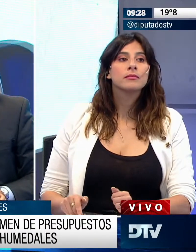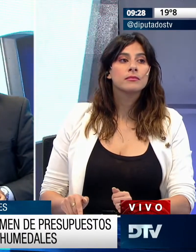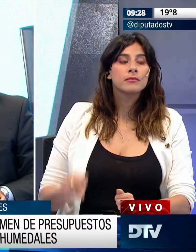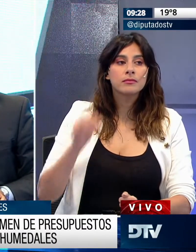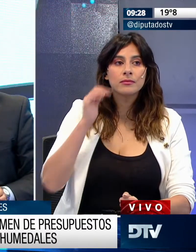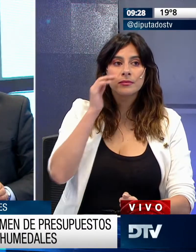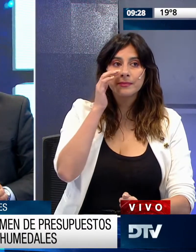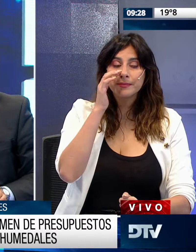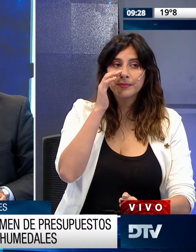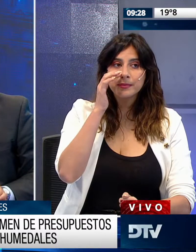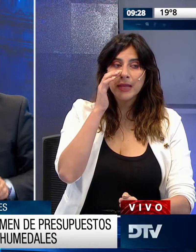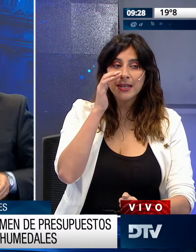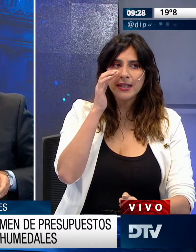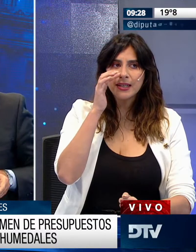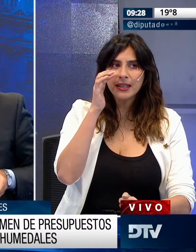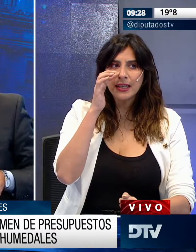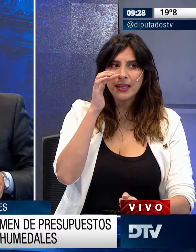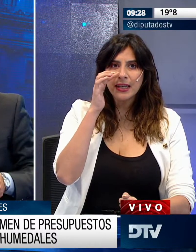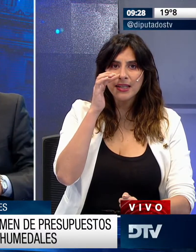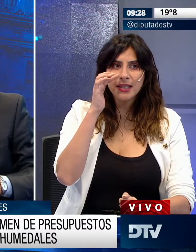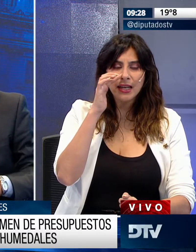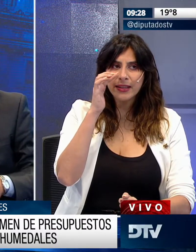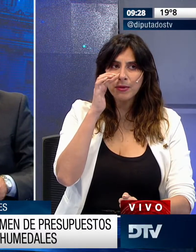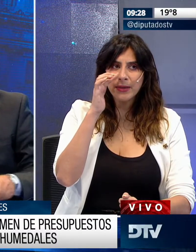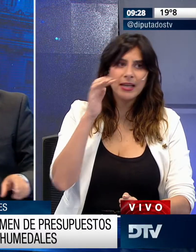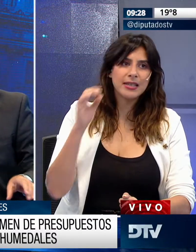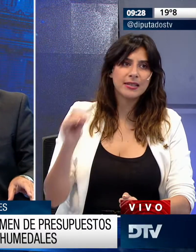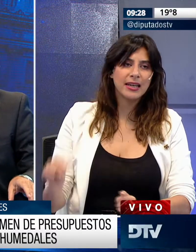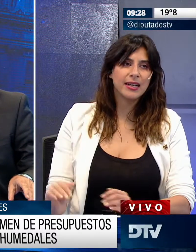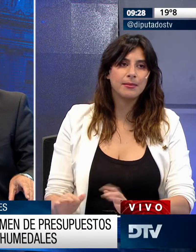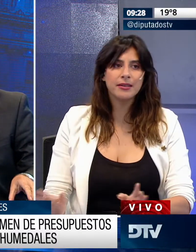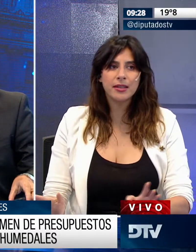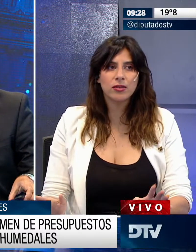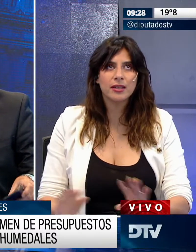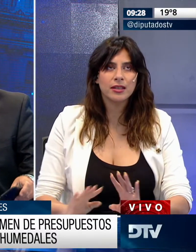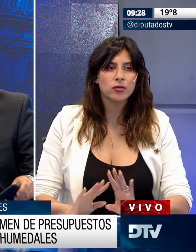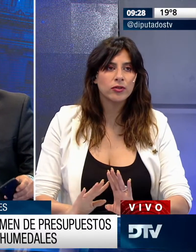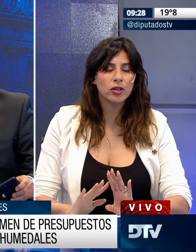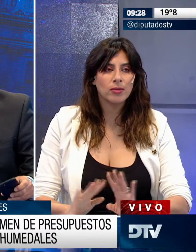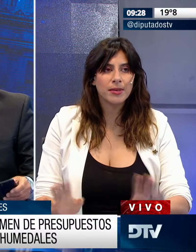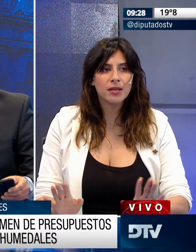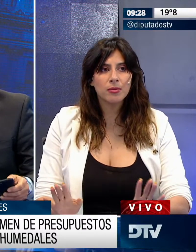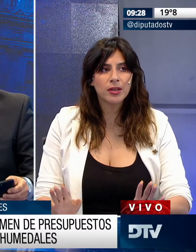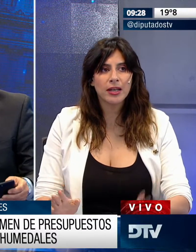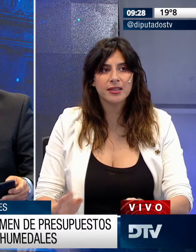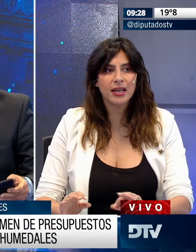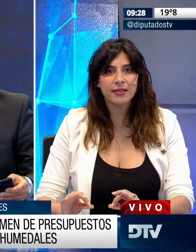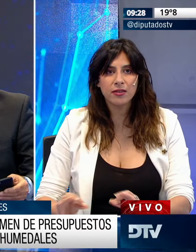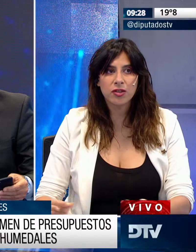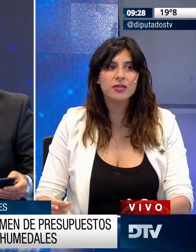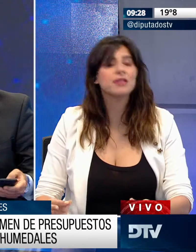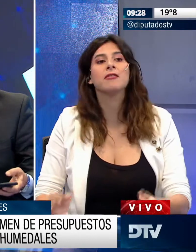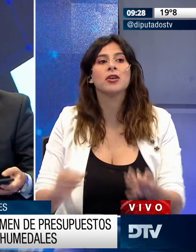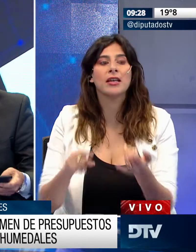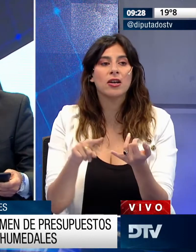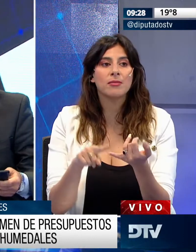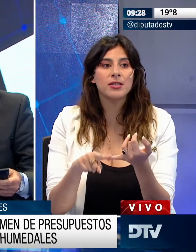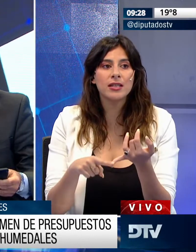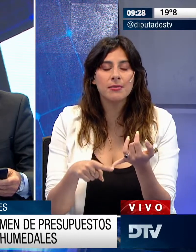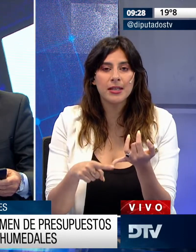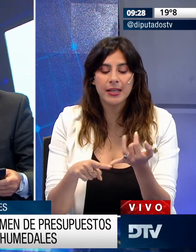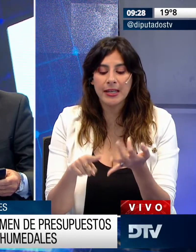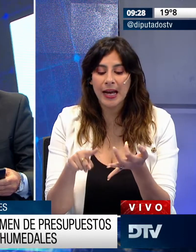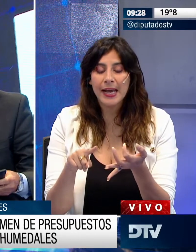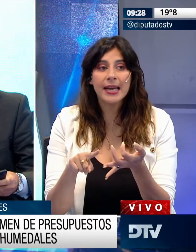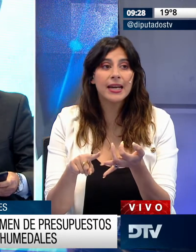con Pochoclo a ver la resolución. Ayer el tema humedales claramente no está resuelto en lo más mínimo, porque ayer la tensión se vivió en la